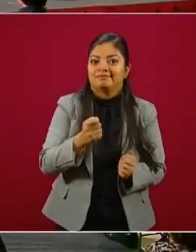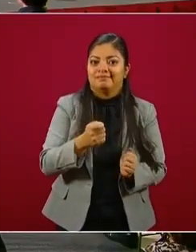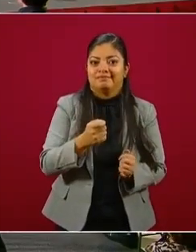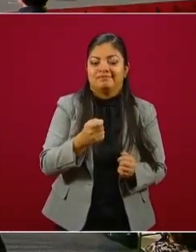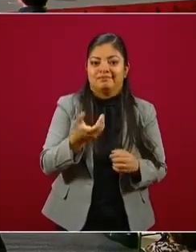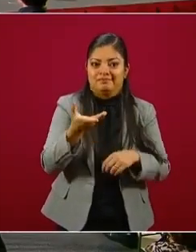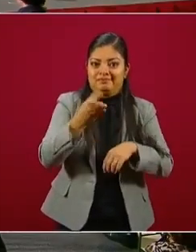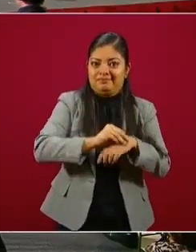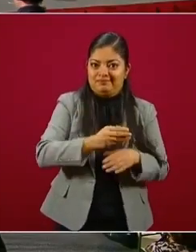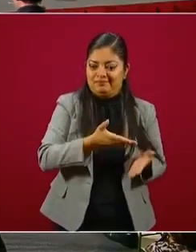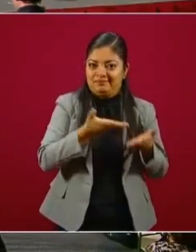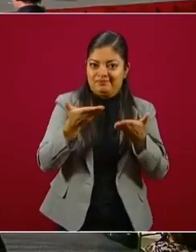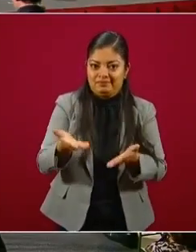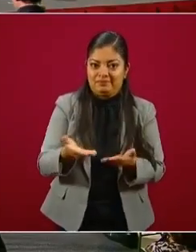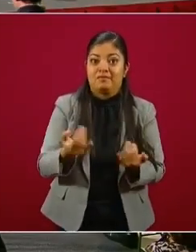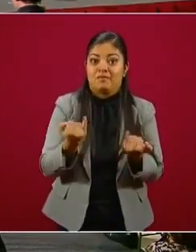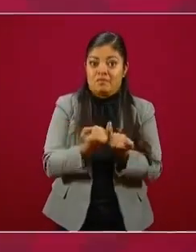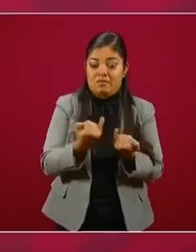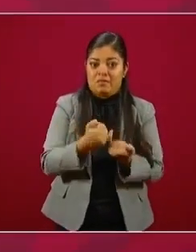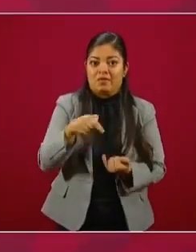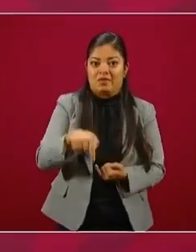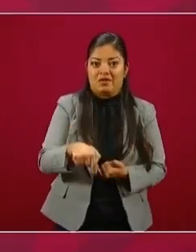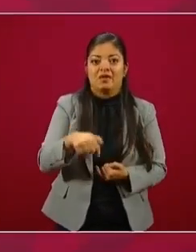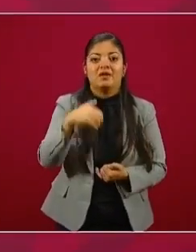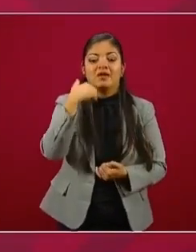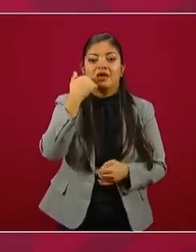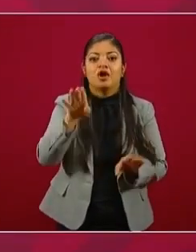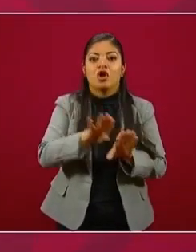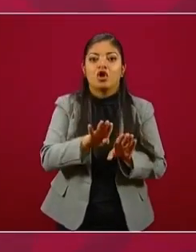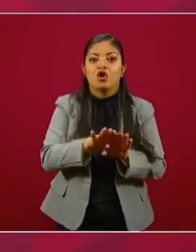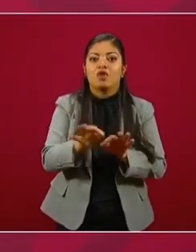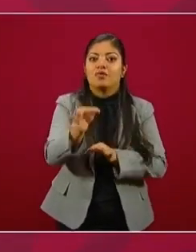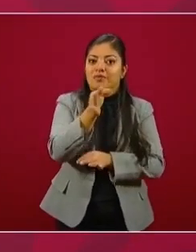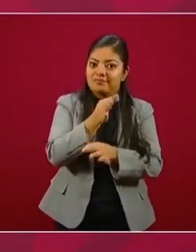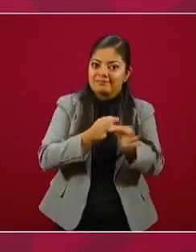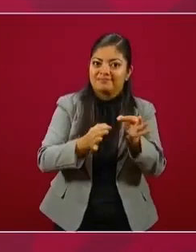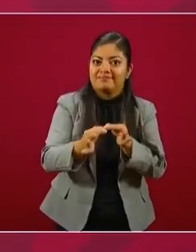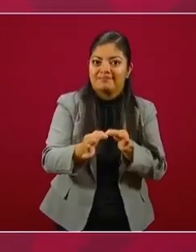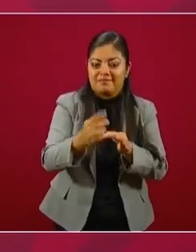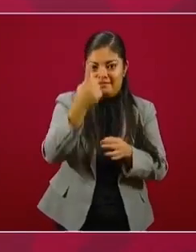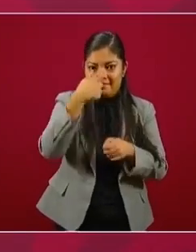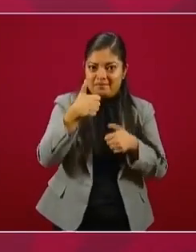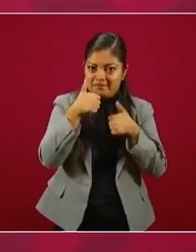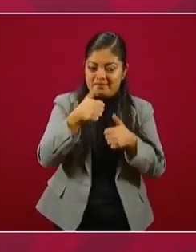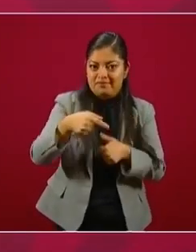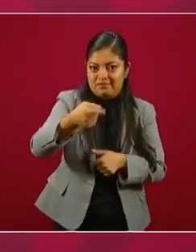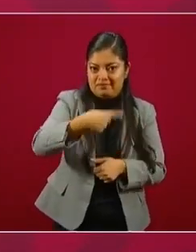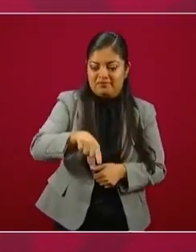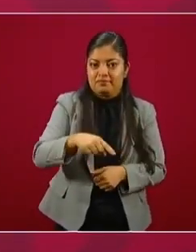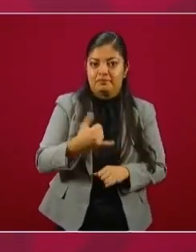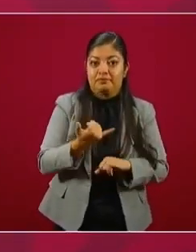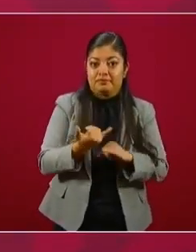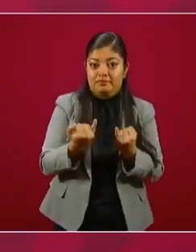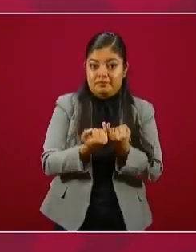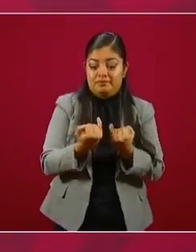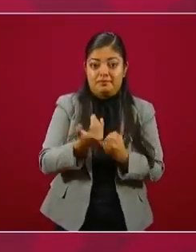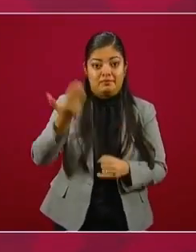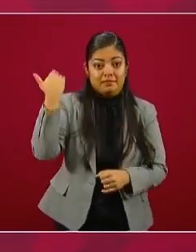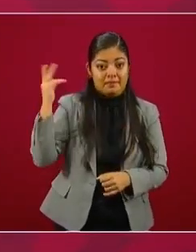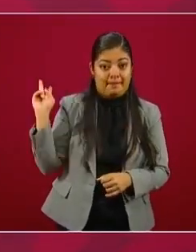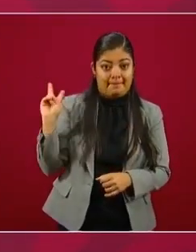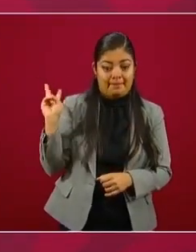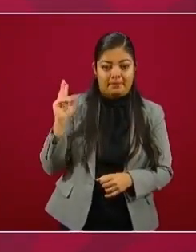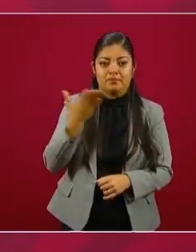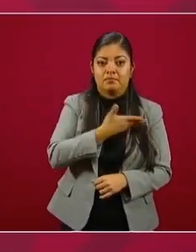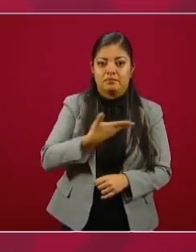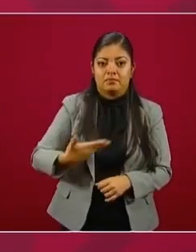supuesto, incluyendo esta reconversión que, como comentábamos el viernes pasado con el señor presidente, es